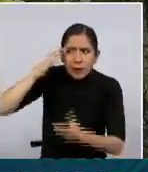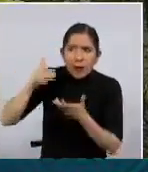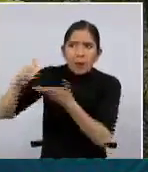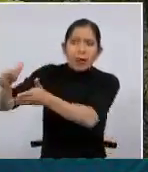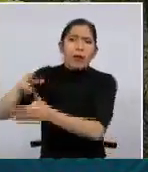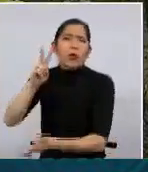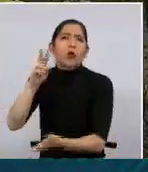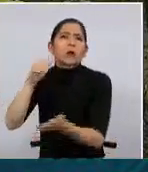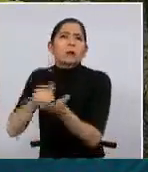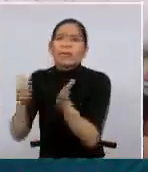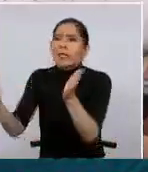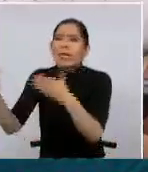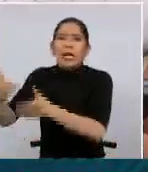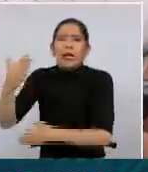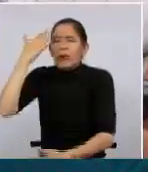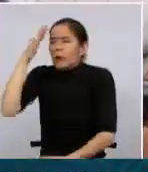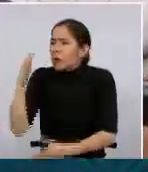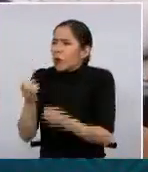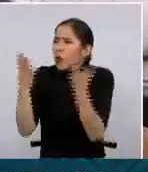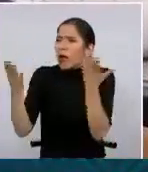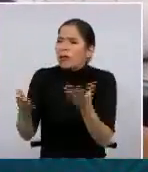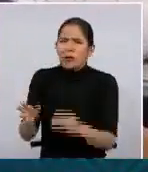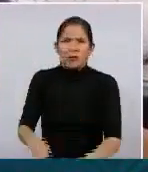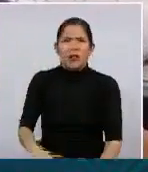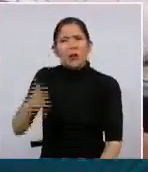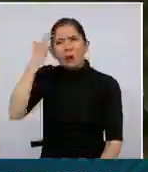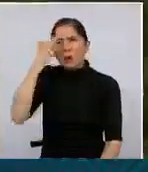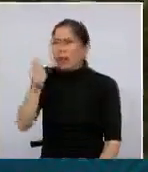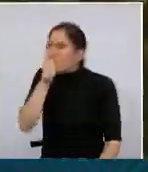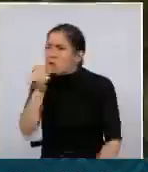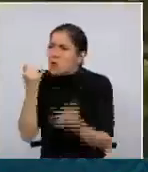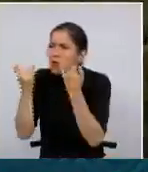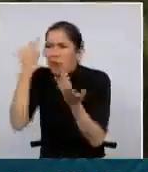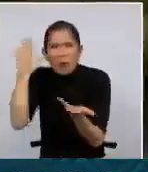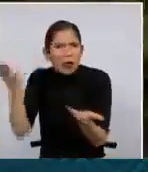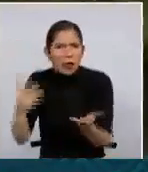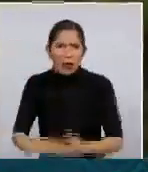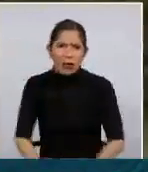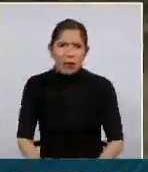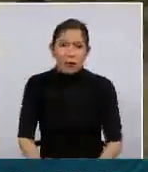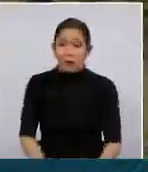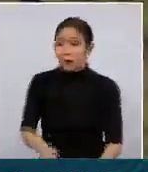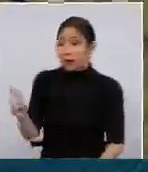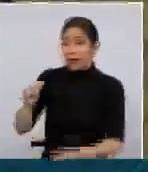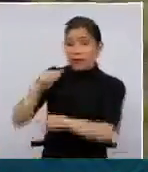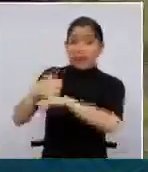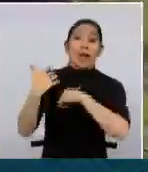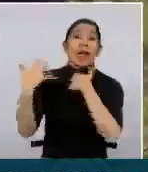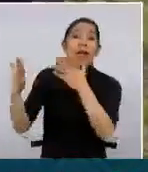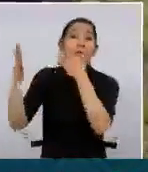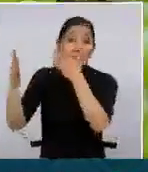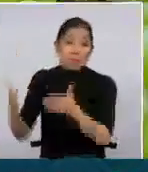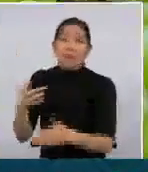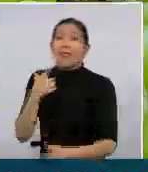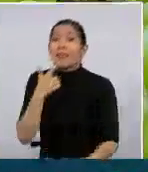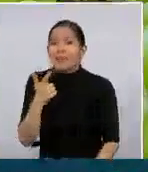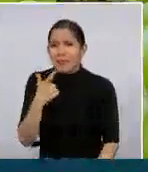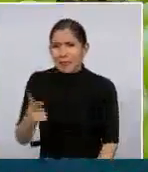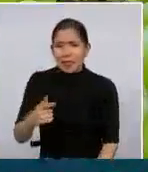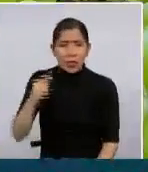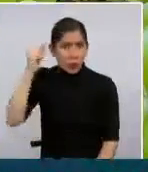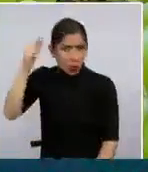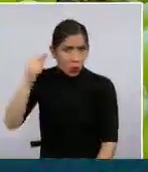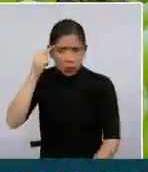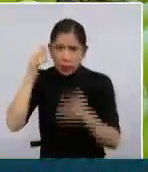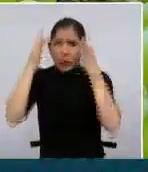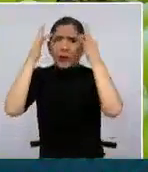no sabemos más, es secreto de Estado. ¿Por qué ocultan esa información? Tal vez. Por su parte, la asambleísta Ider Quiroga manifiesta que la atinada decisión del gobierno